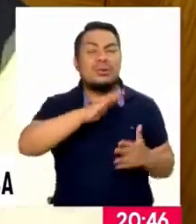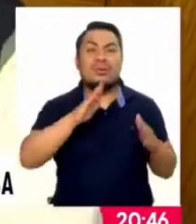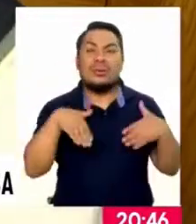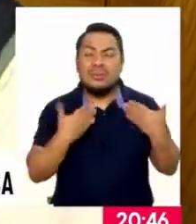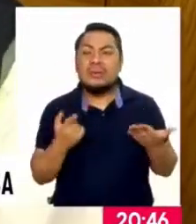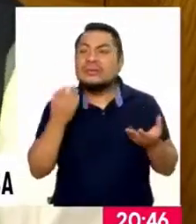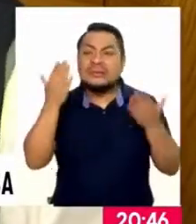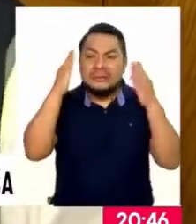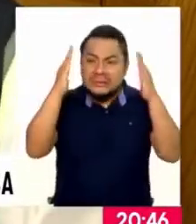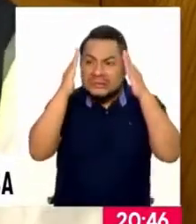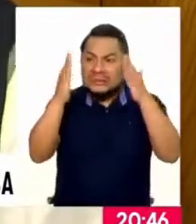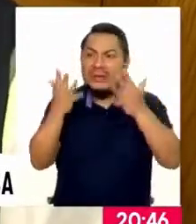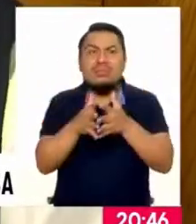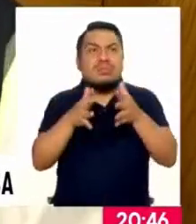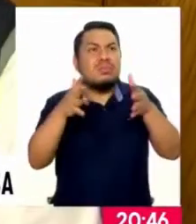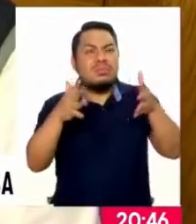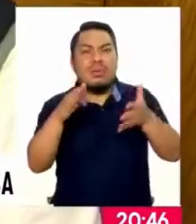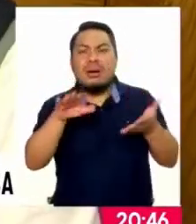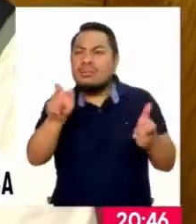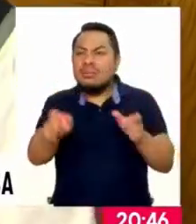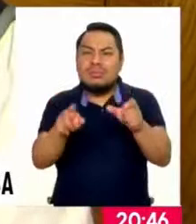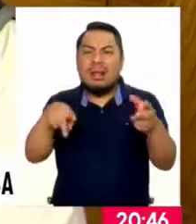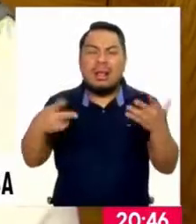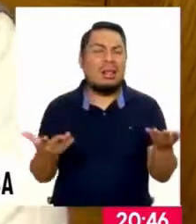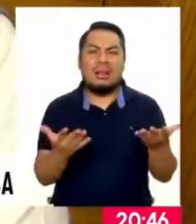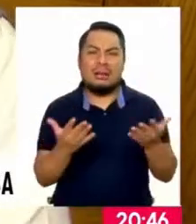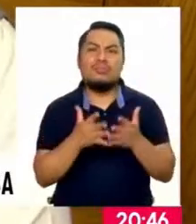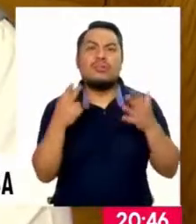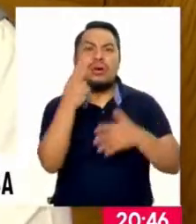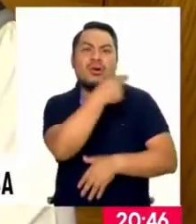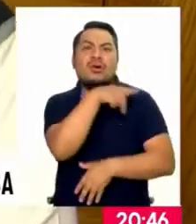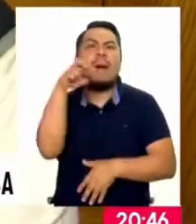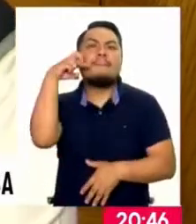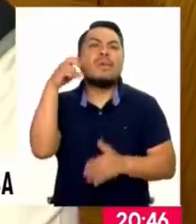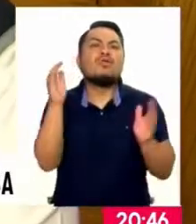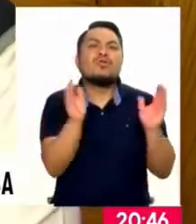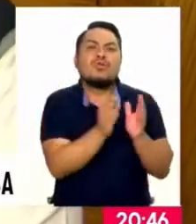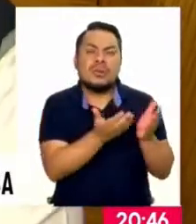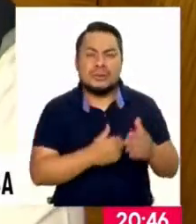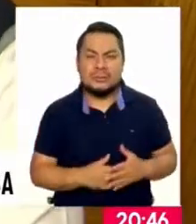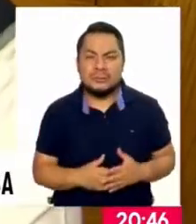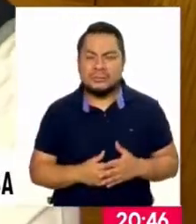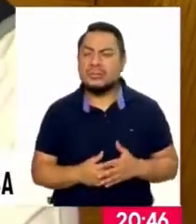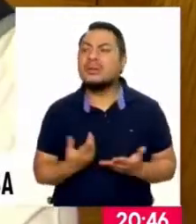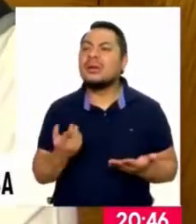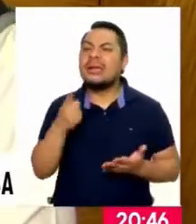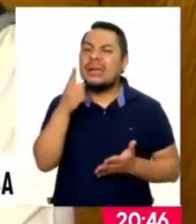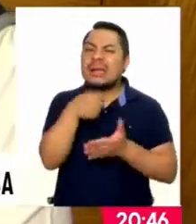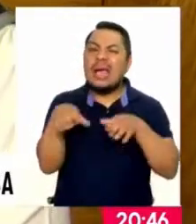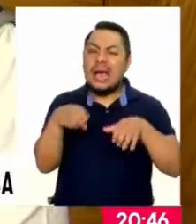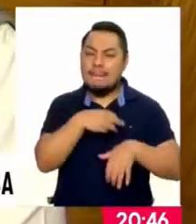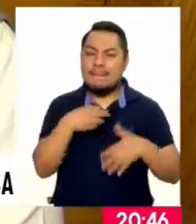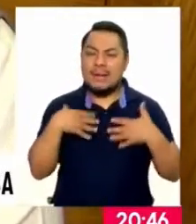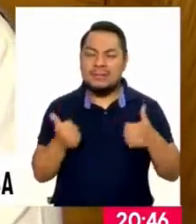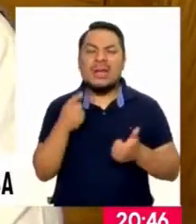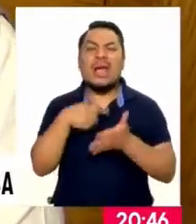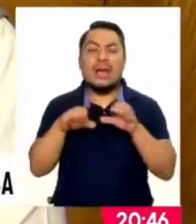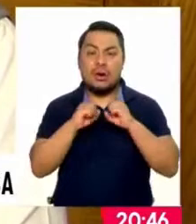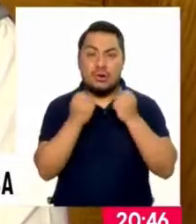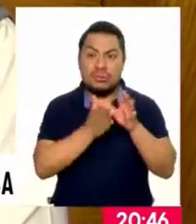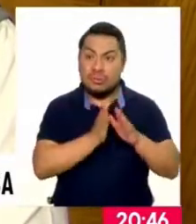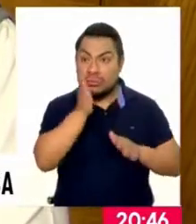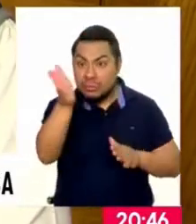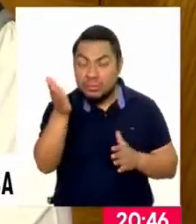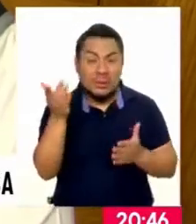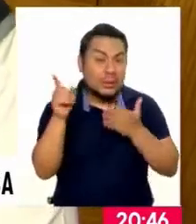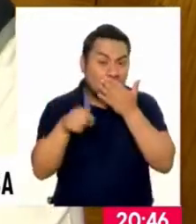podamos seguir atendiendo como Ministerio de salud en la zona qué es lo que va a hacer el Ministerio de salud en las próximas horas se va a trasladar de repente un equipo un grupo